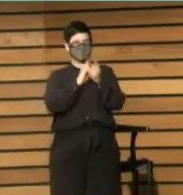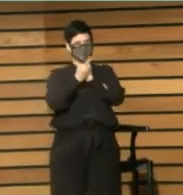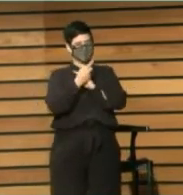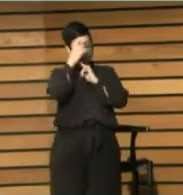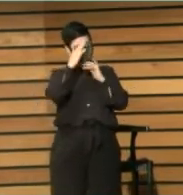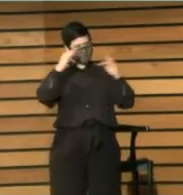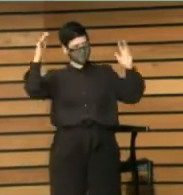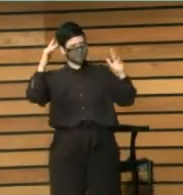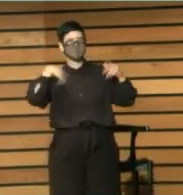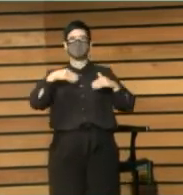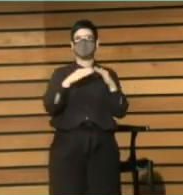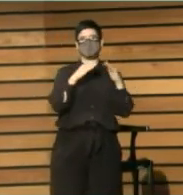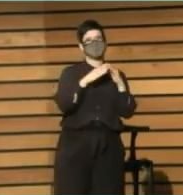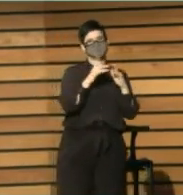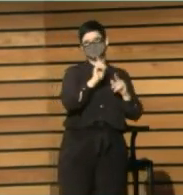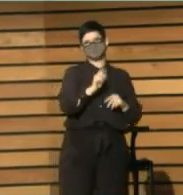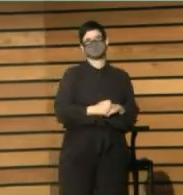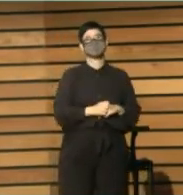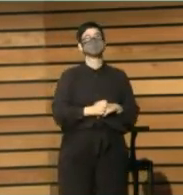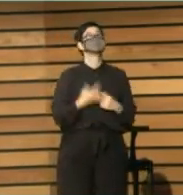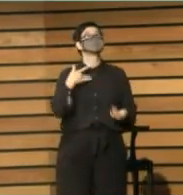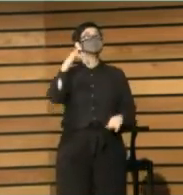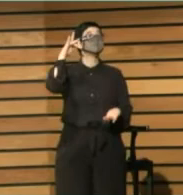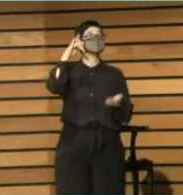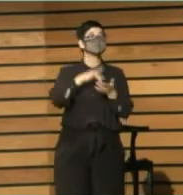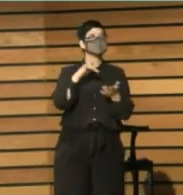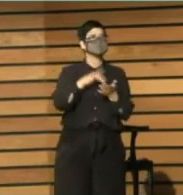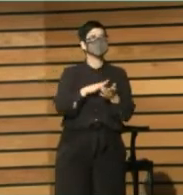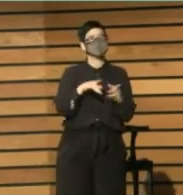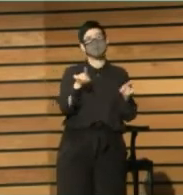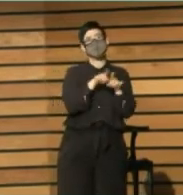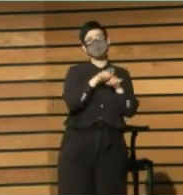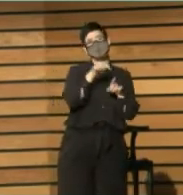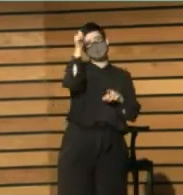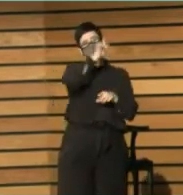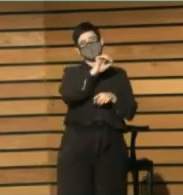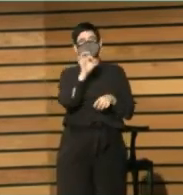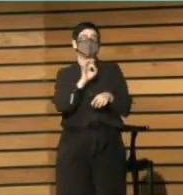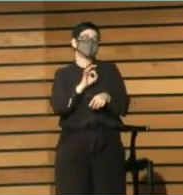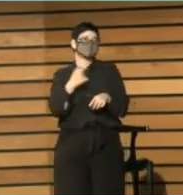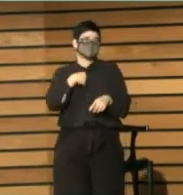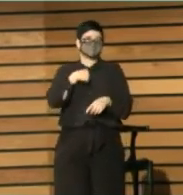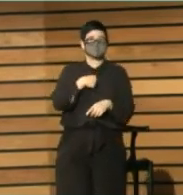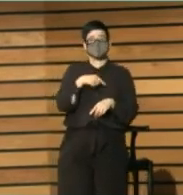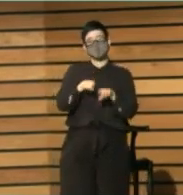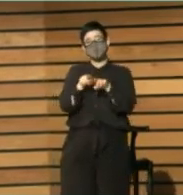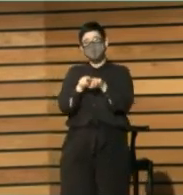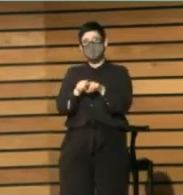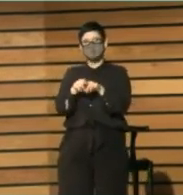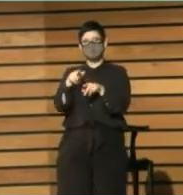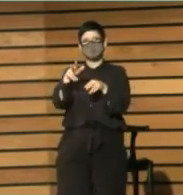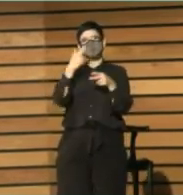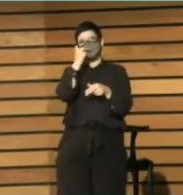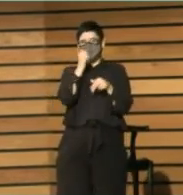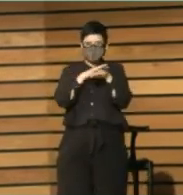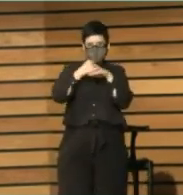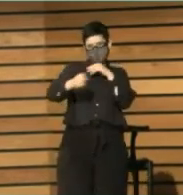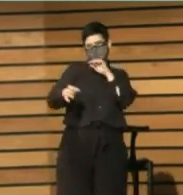concluía cuando yo o mis hermanos le quitábamos los zapatos y le acariciábamos los pies como si fuera un niño